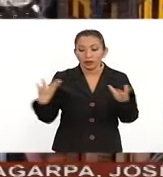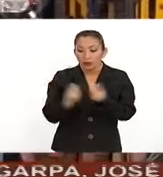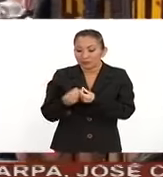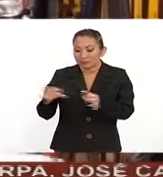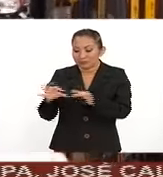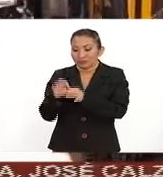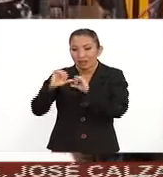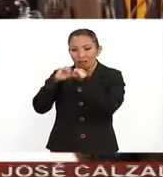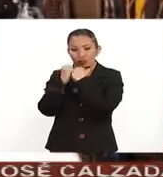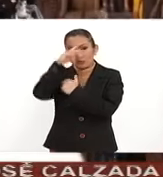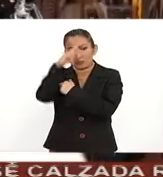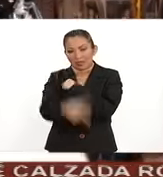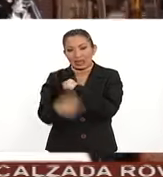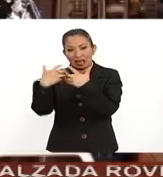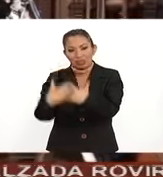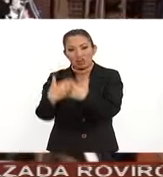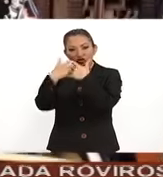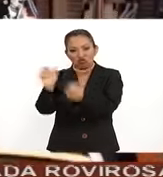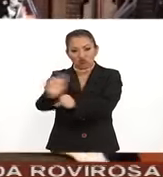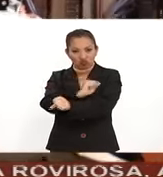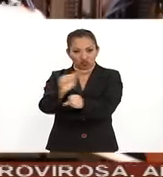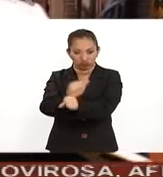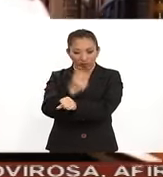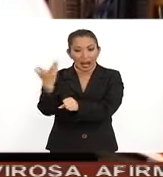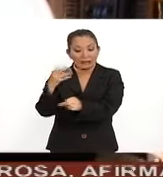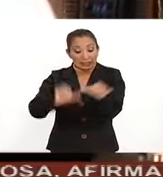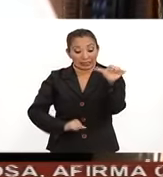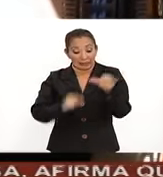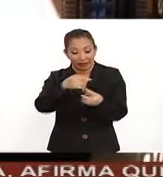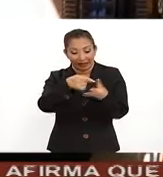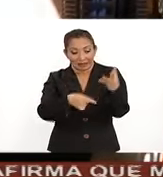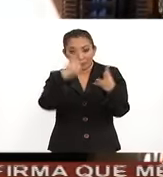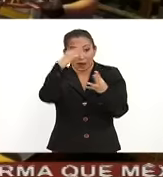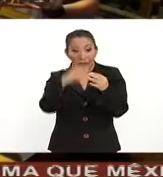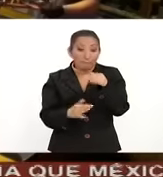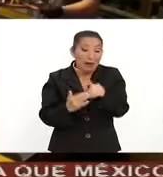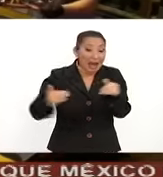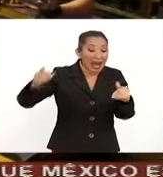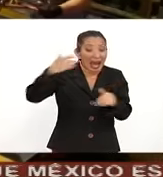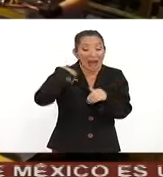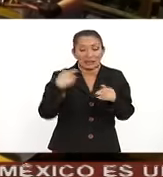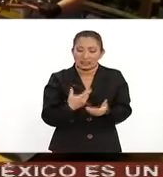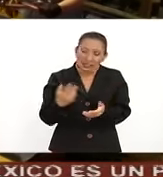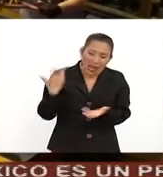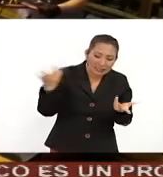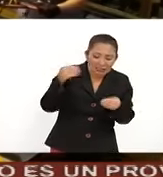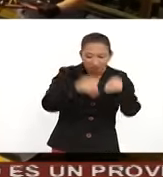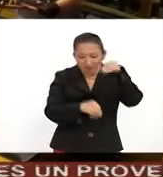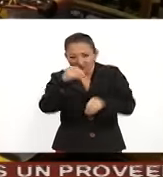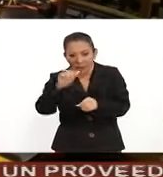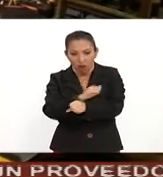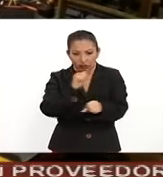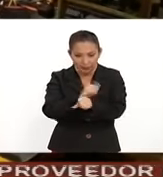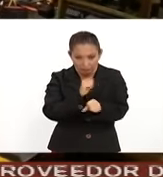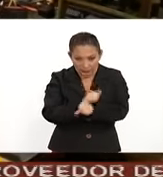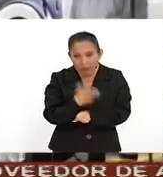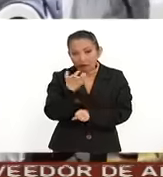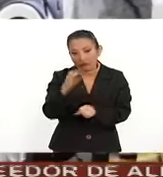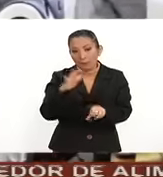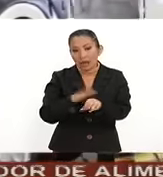con la Asociación Mexicana de la Industria Automotriz, realizará acciones para incrementar la productividad y competitividad en el sector. Para